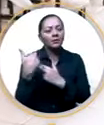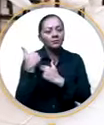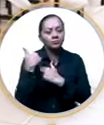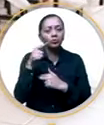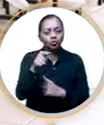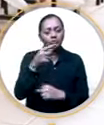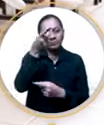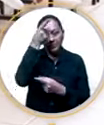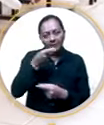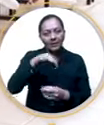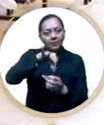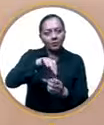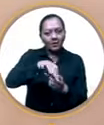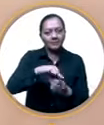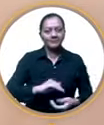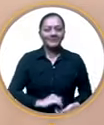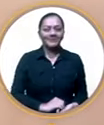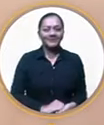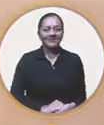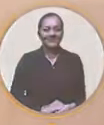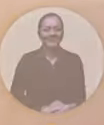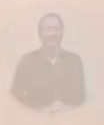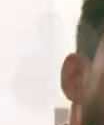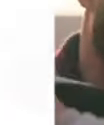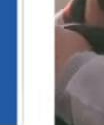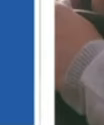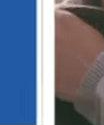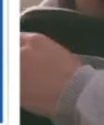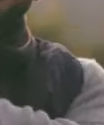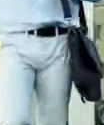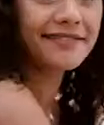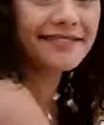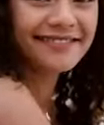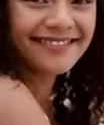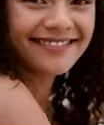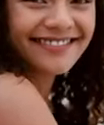y a ejercer con responsabilidad su deber ciudadano. El Ecuador que